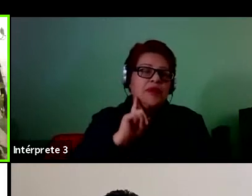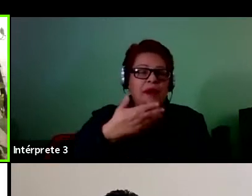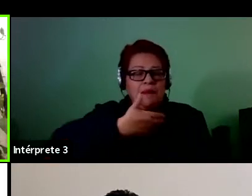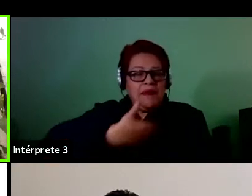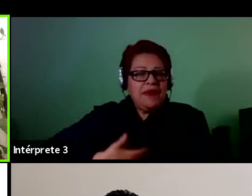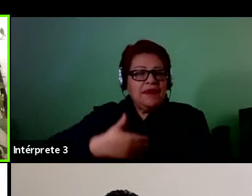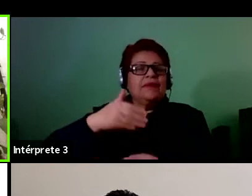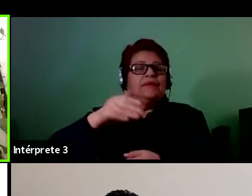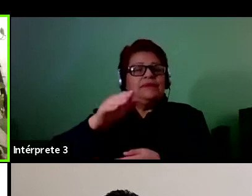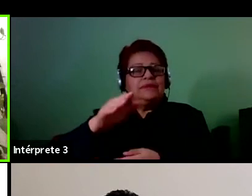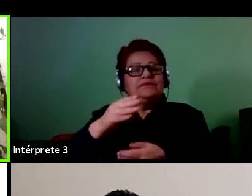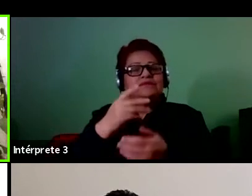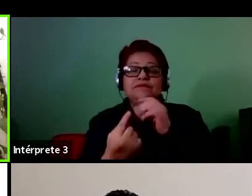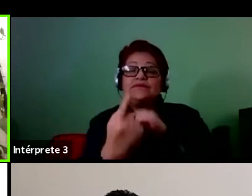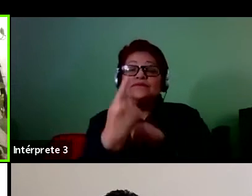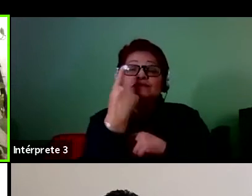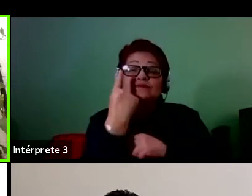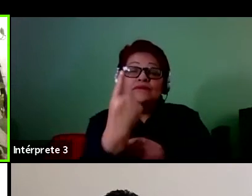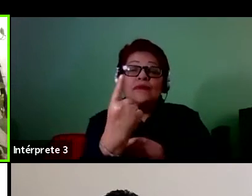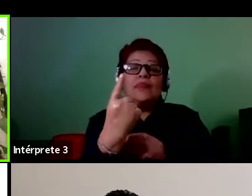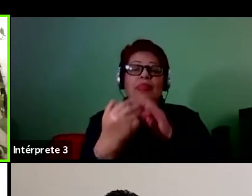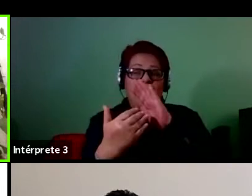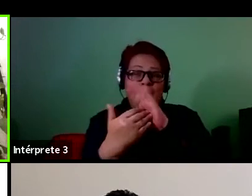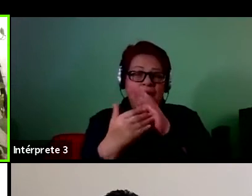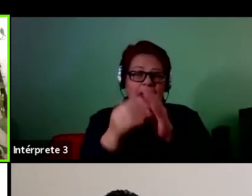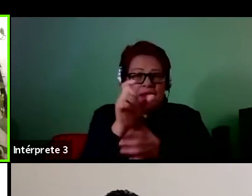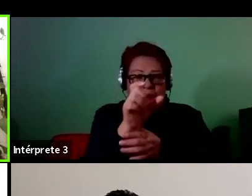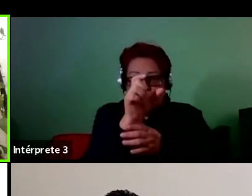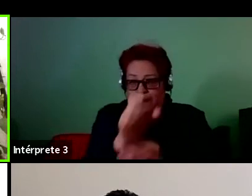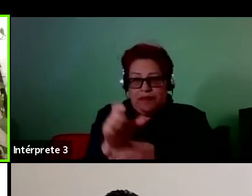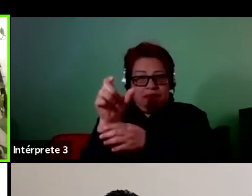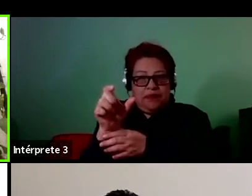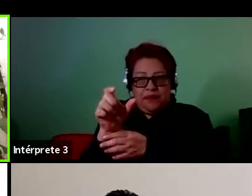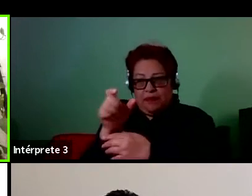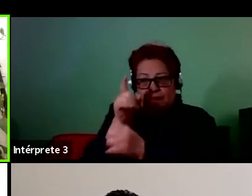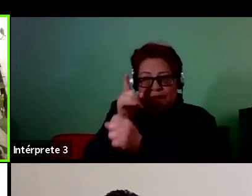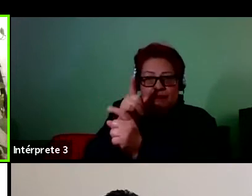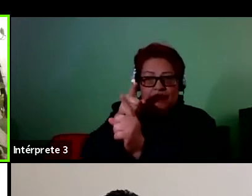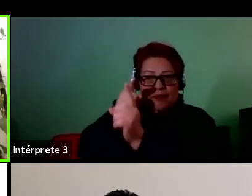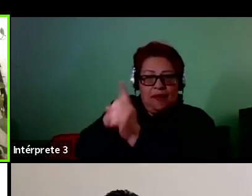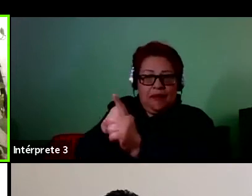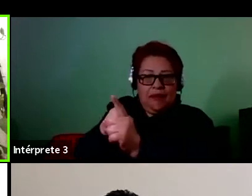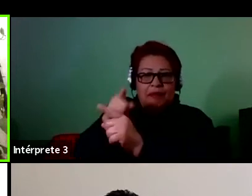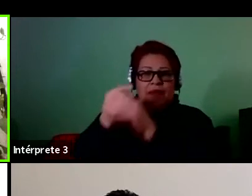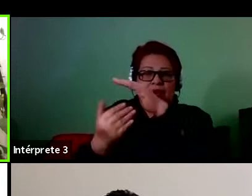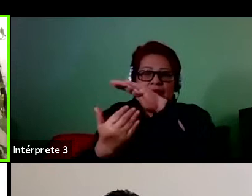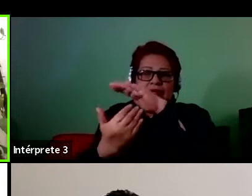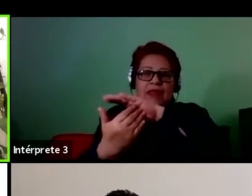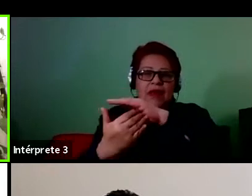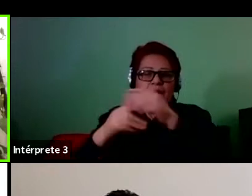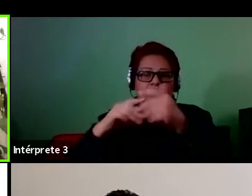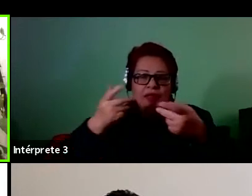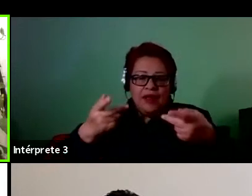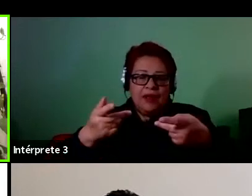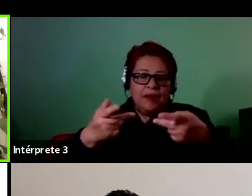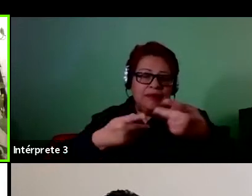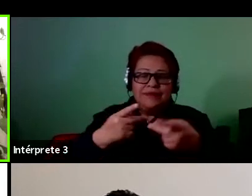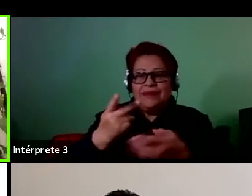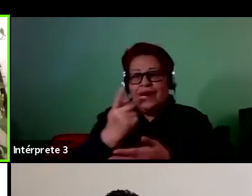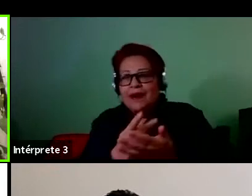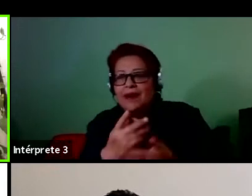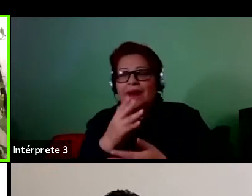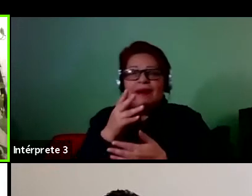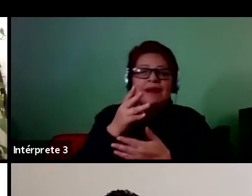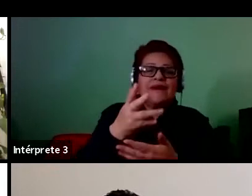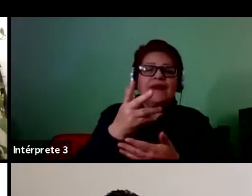sería que pudiéramos tener una mesa específica para el tema del diseño del espacio público con perspectiva de